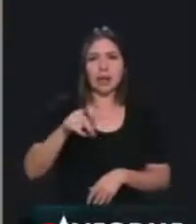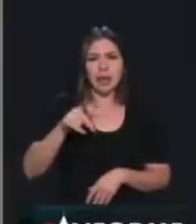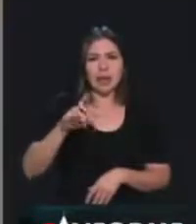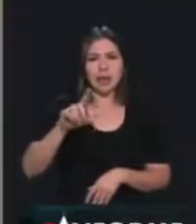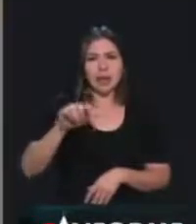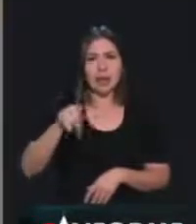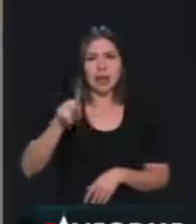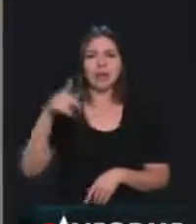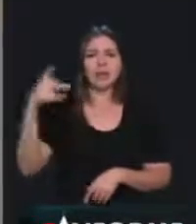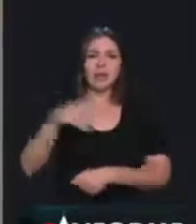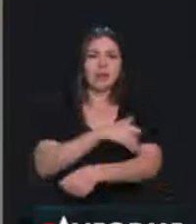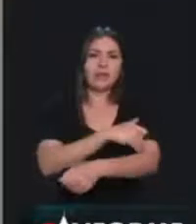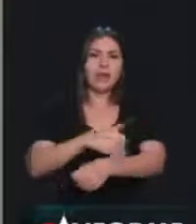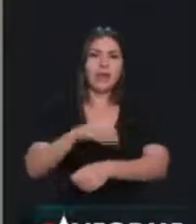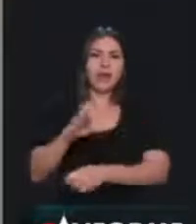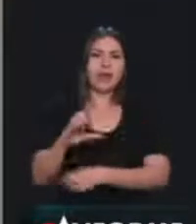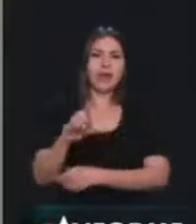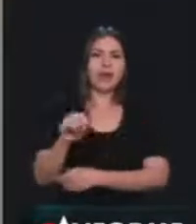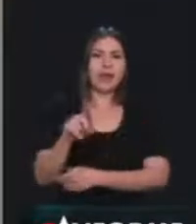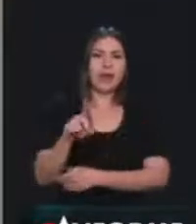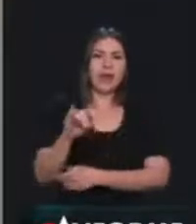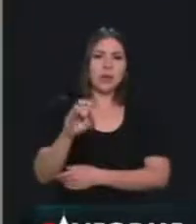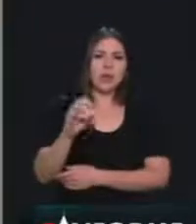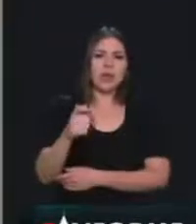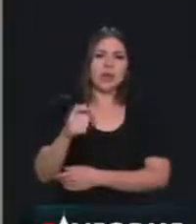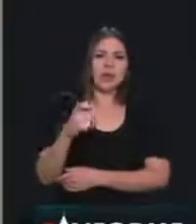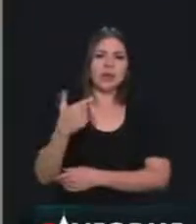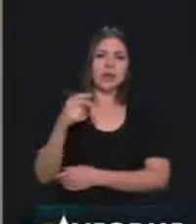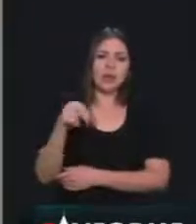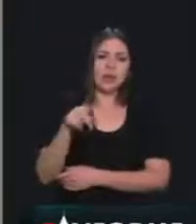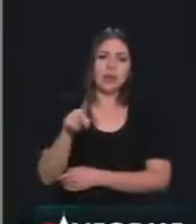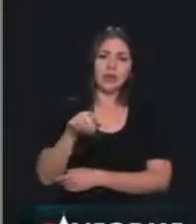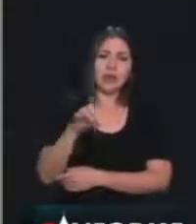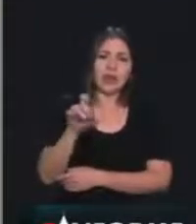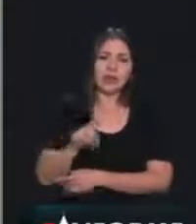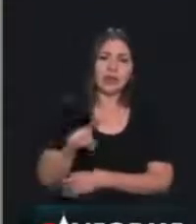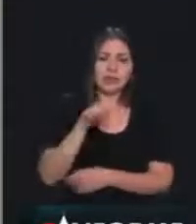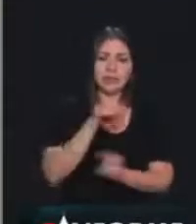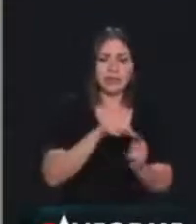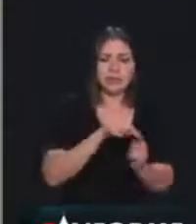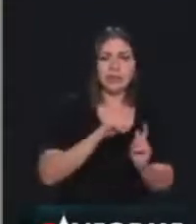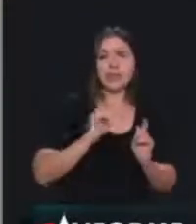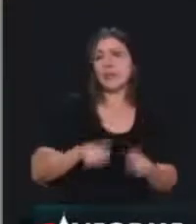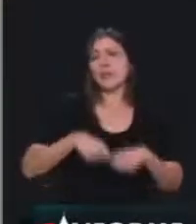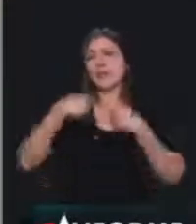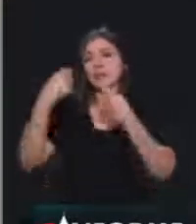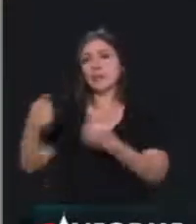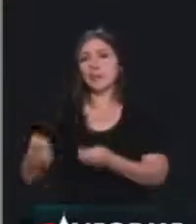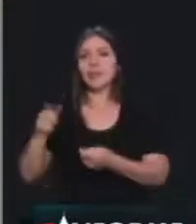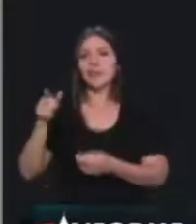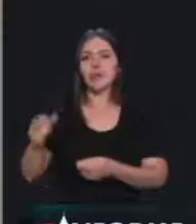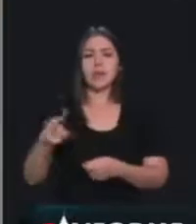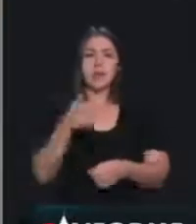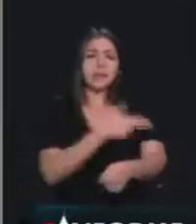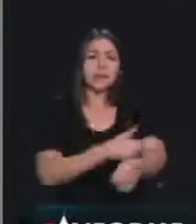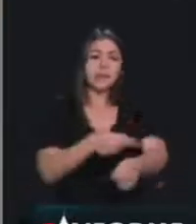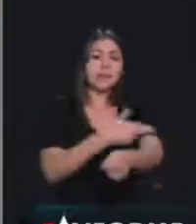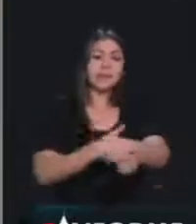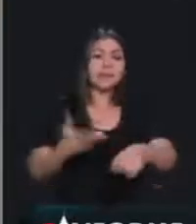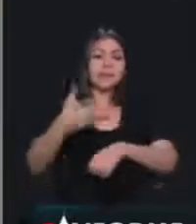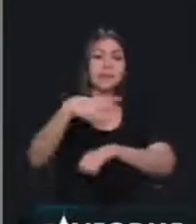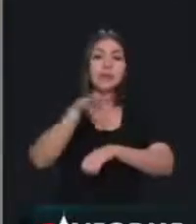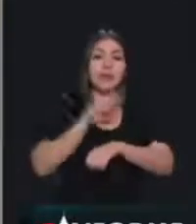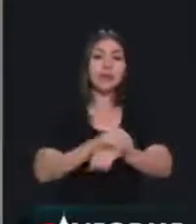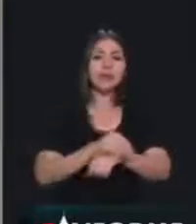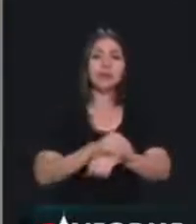González. En este caso, quien ya tomó la batuta, pues es Claudio X González Guajardo. El permiso fue tramitado por